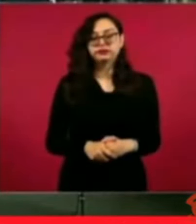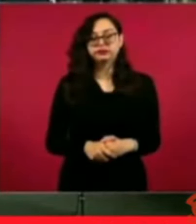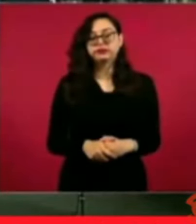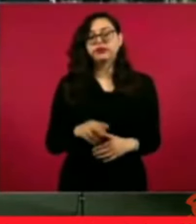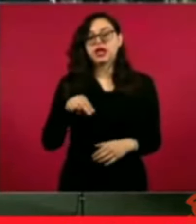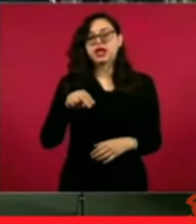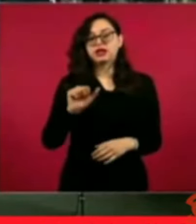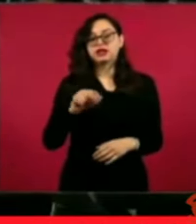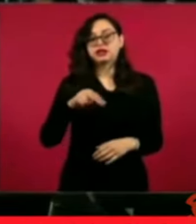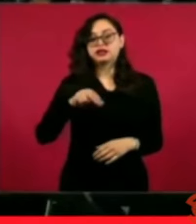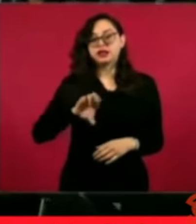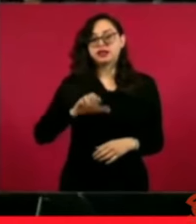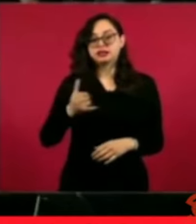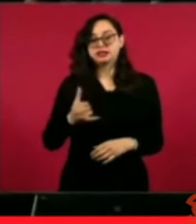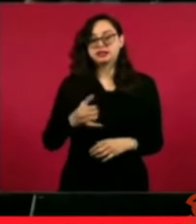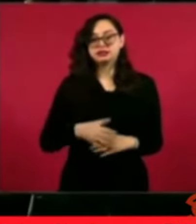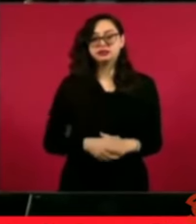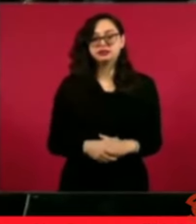Nancy Rodríguez.